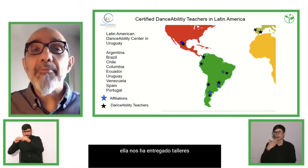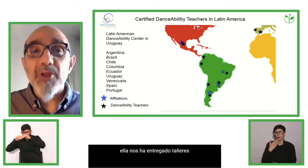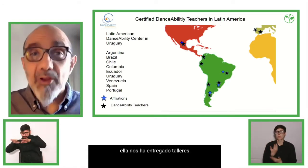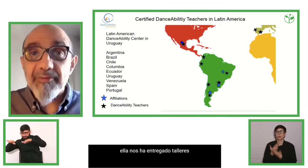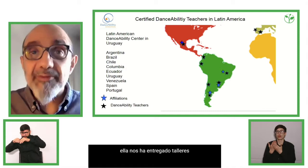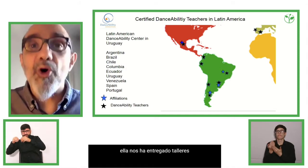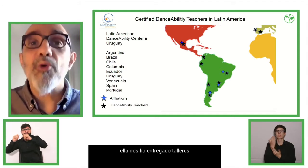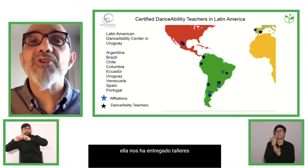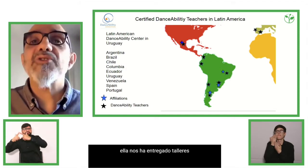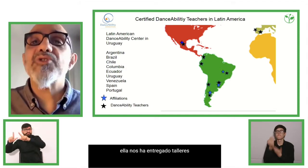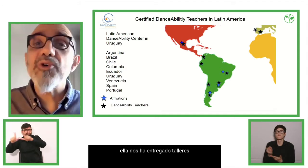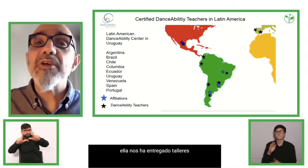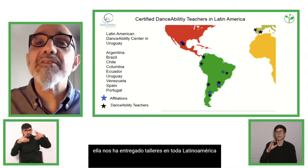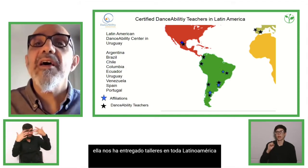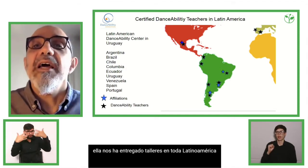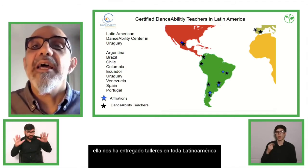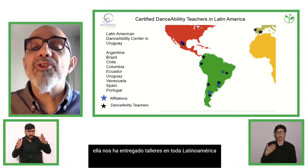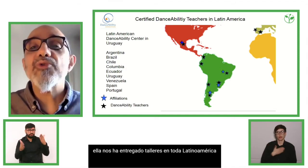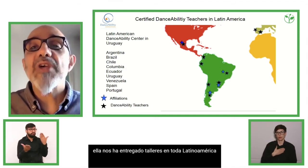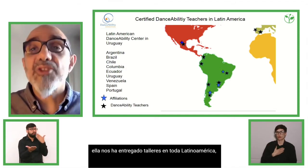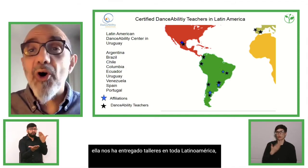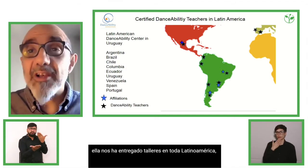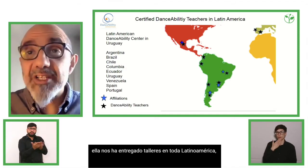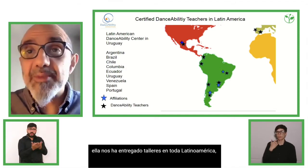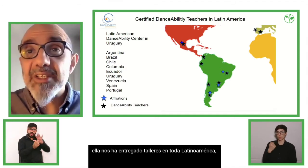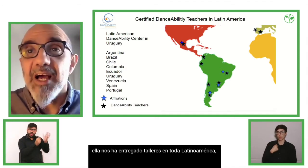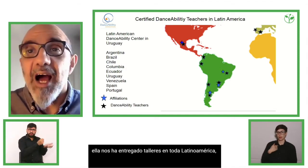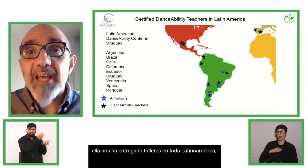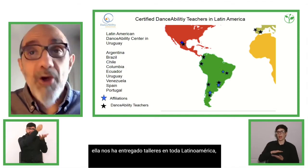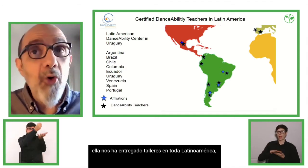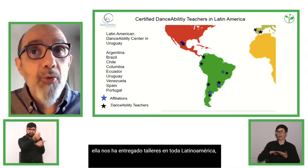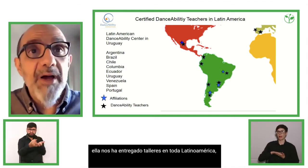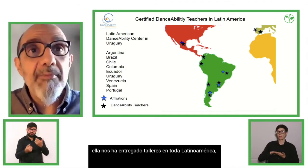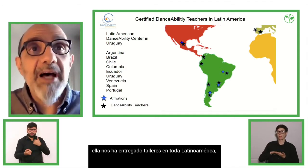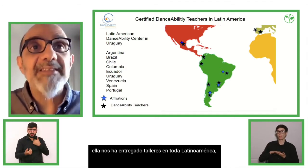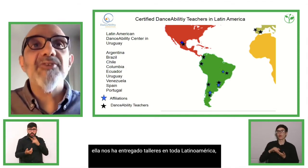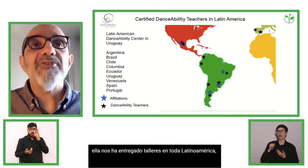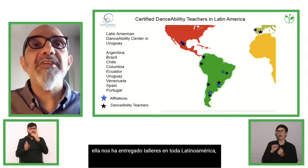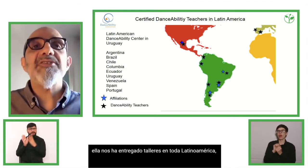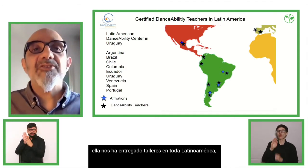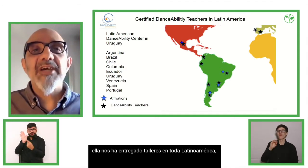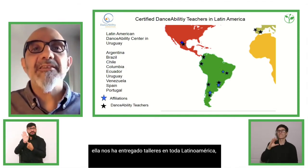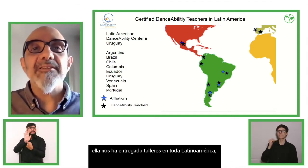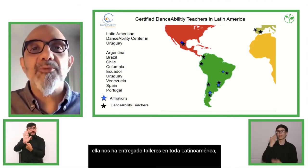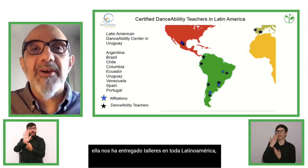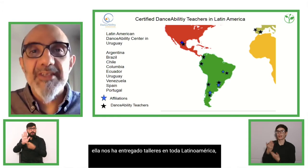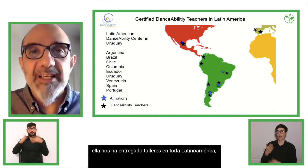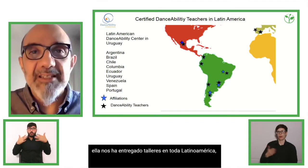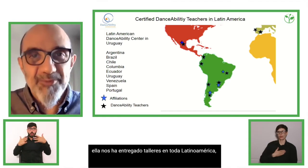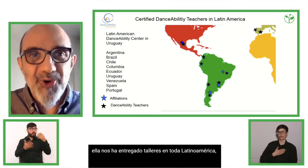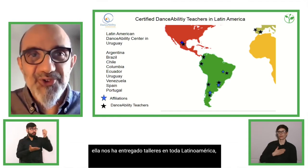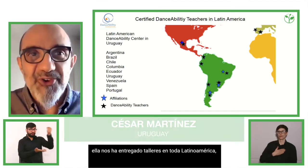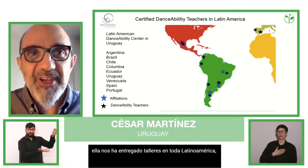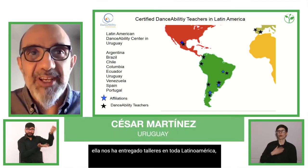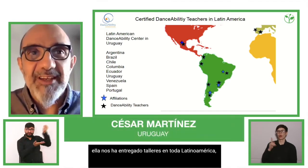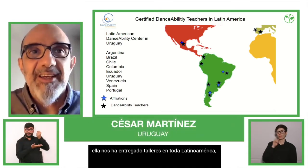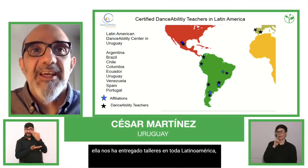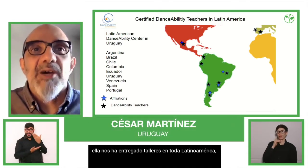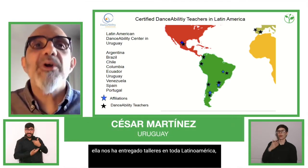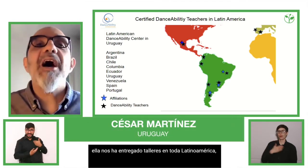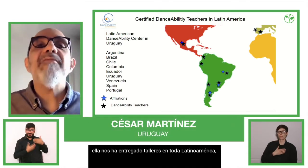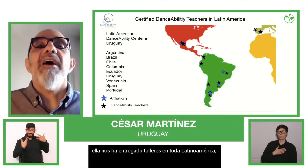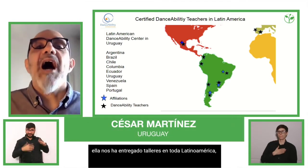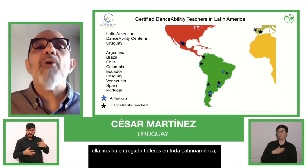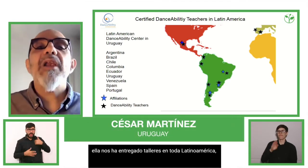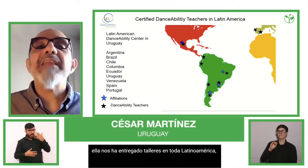Yo mismo soy un ejemplo de esos estudiantes en esas becas. Yo tengo